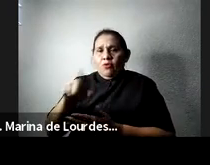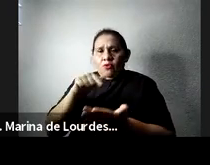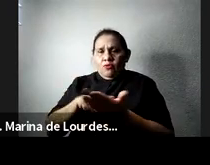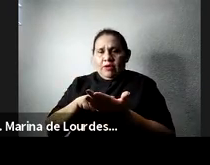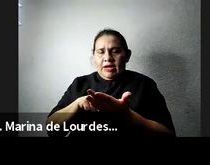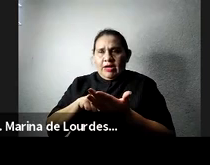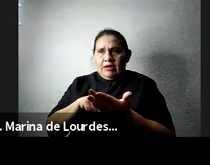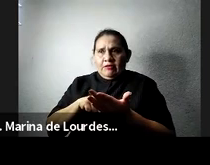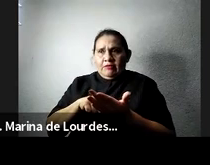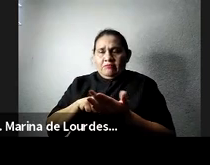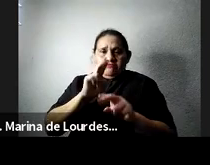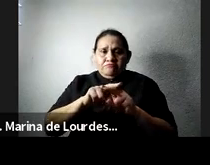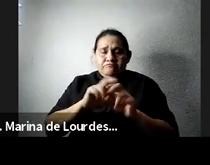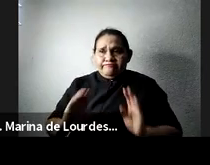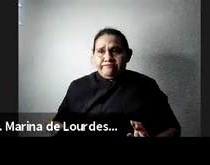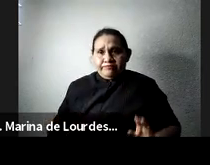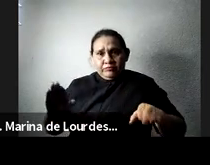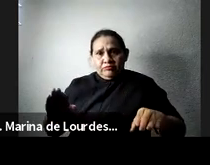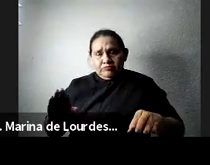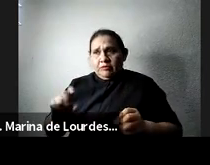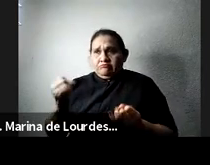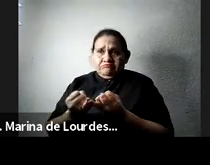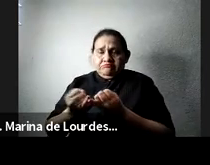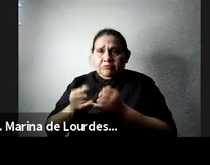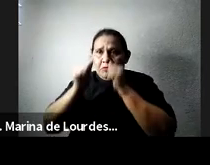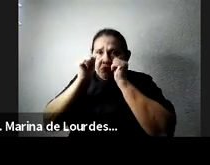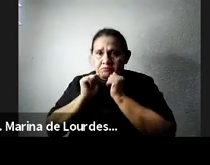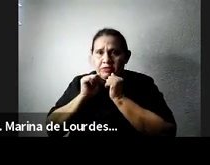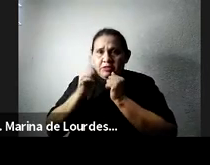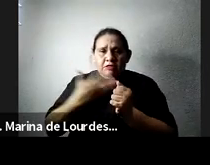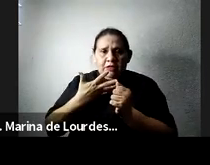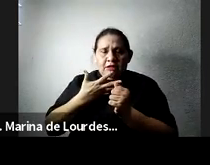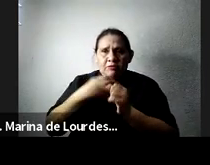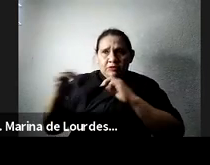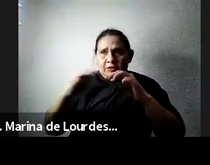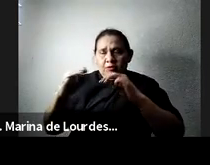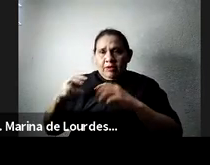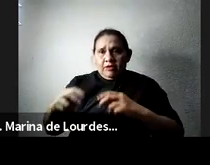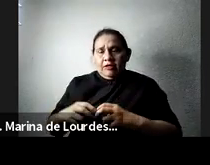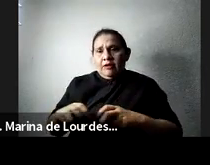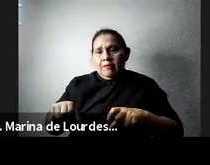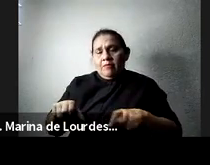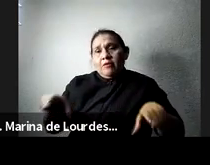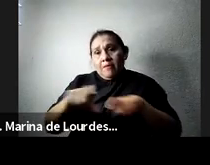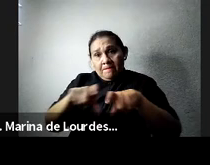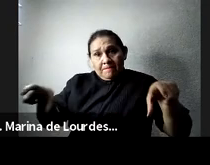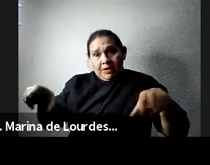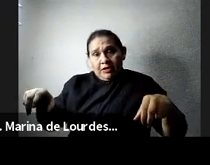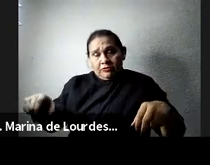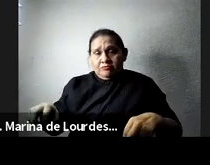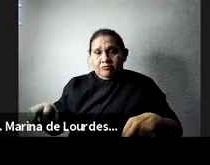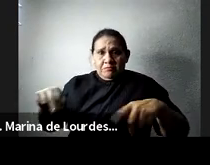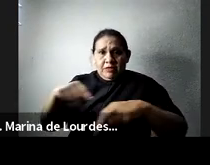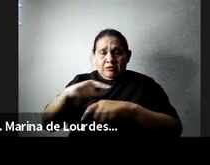la persona en silla de ruedas y probablemente tengamos que mover el cruce peatonal, ¿no? Desfasarlo